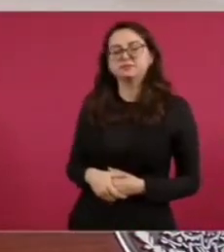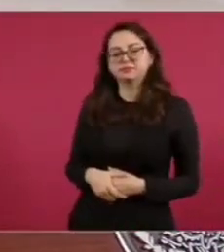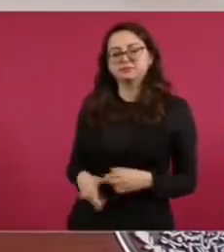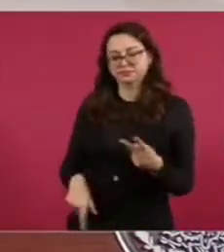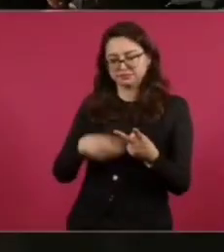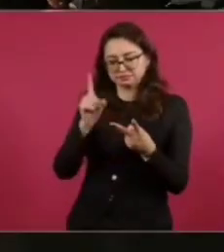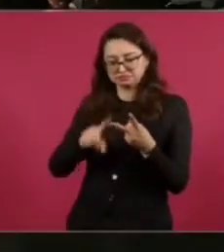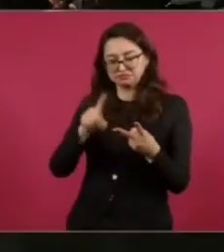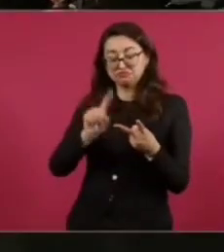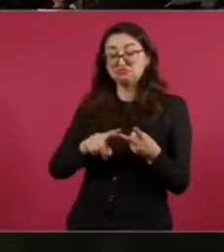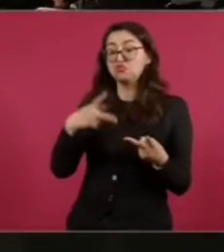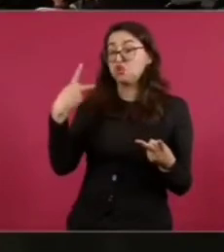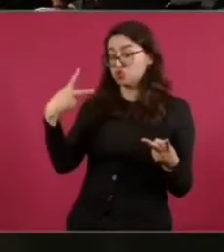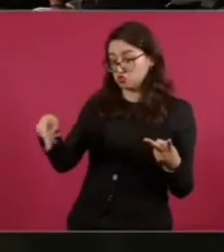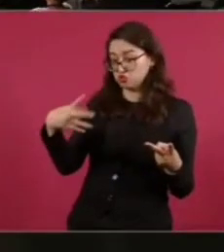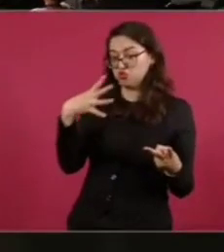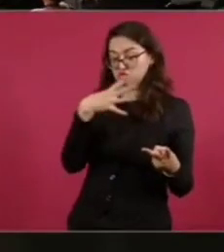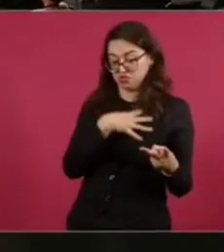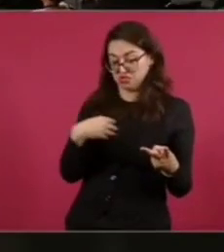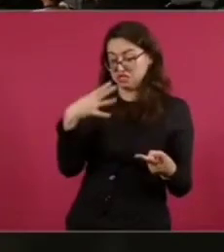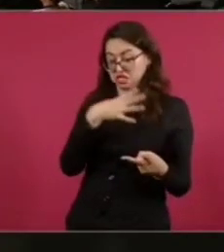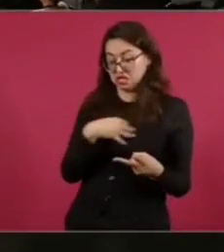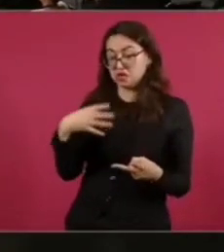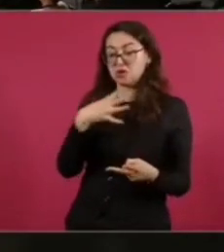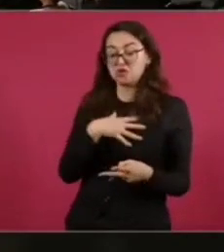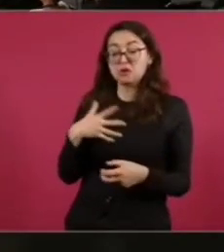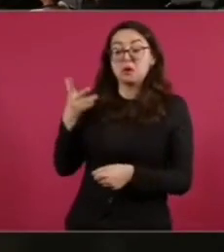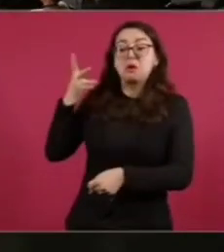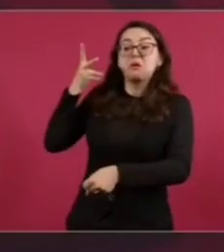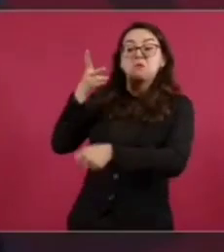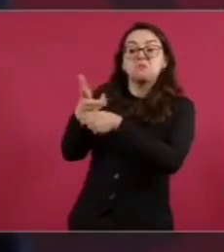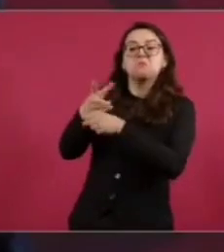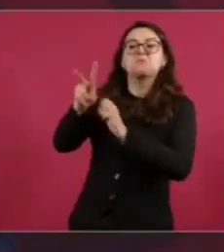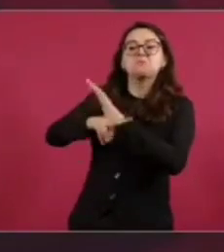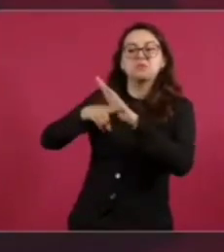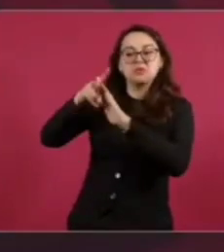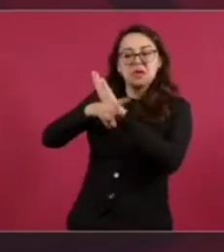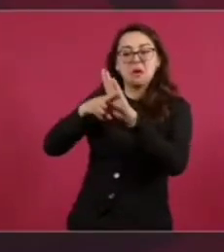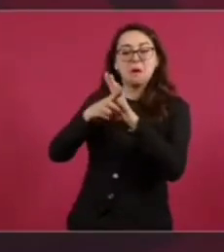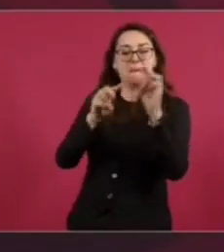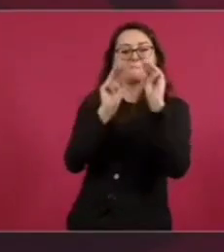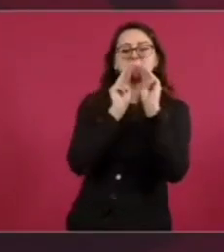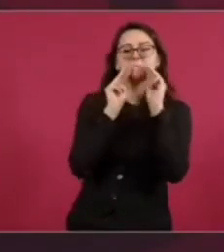de que sus hijos, hay grabaciones, recibieron dinero.